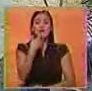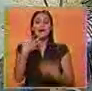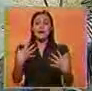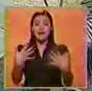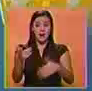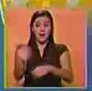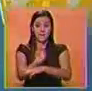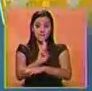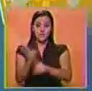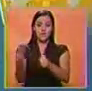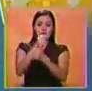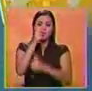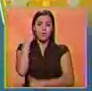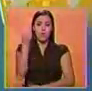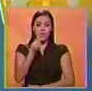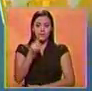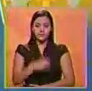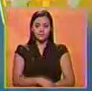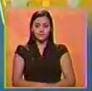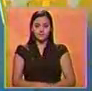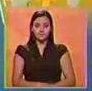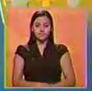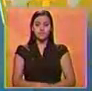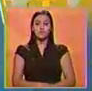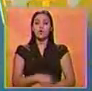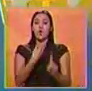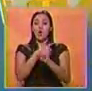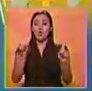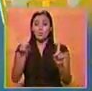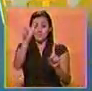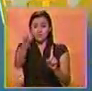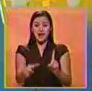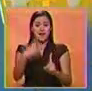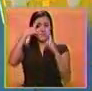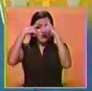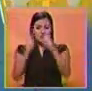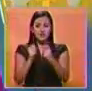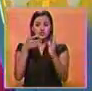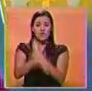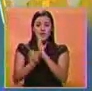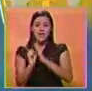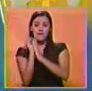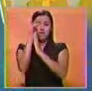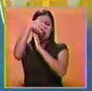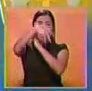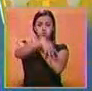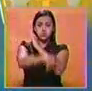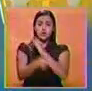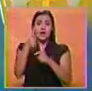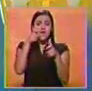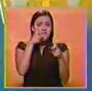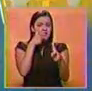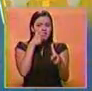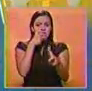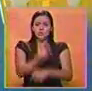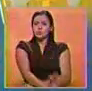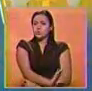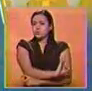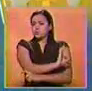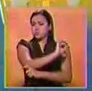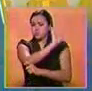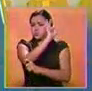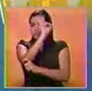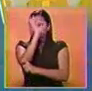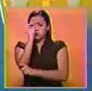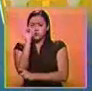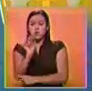joven. Amigos, cambiamos de tema porque los vulcanólogos y los servicios de emergencia colombianos mantienen vigilancia permanente sobre las zonas de